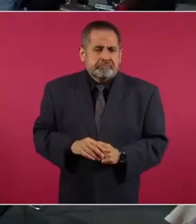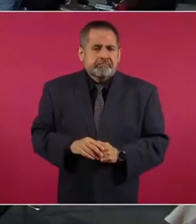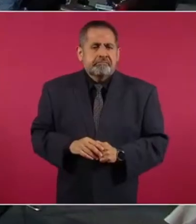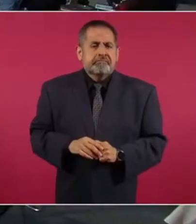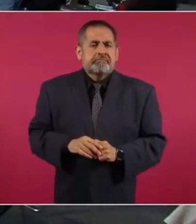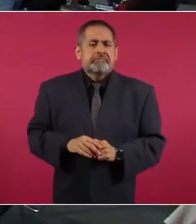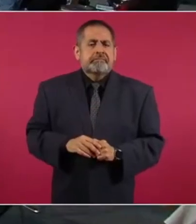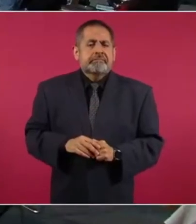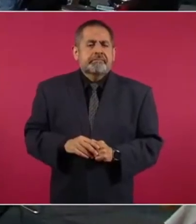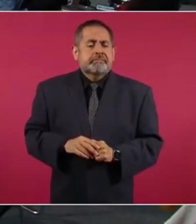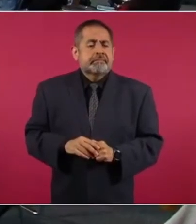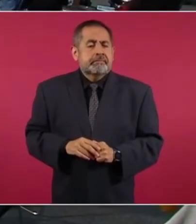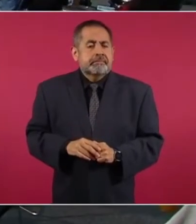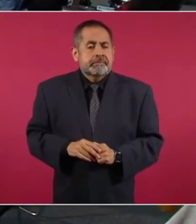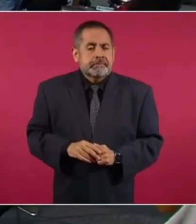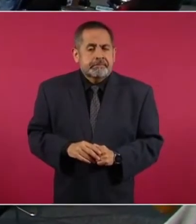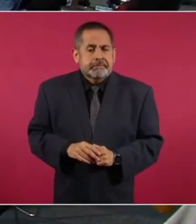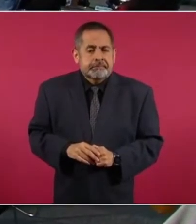distante,